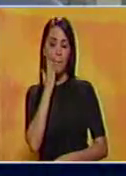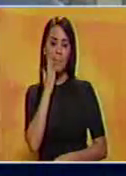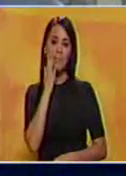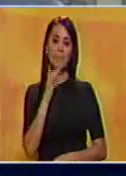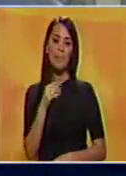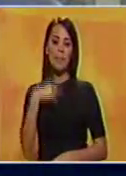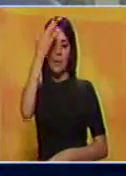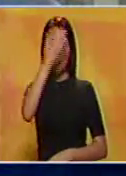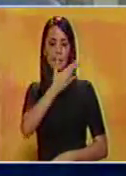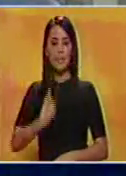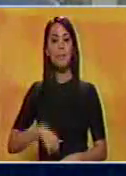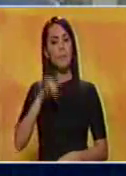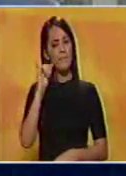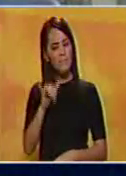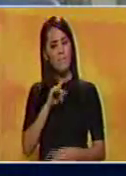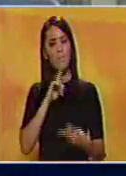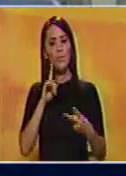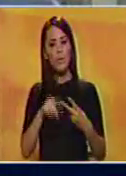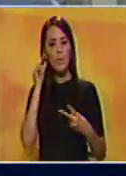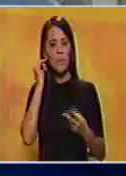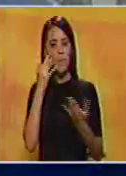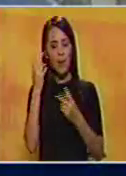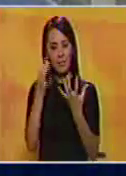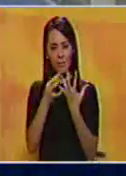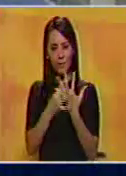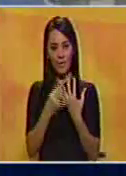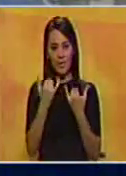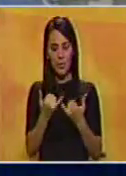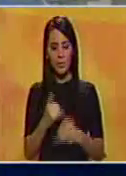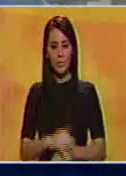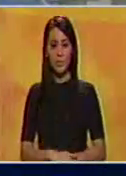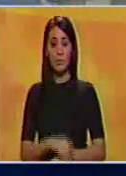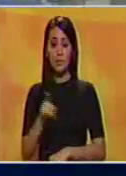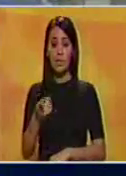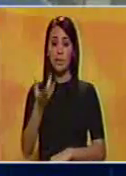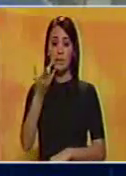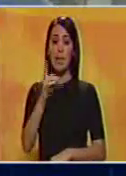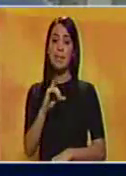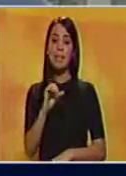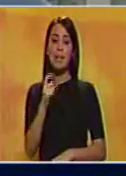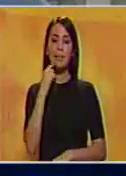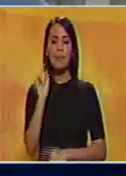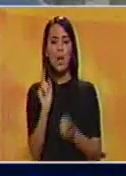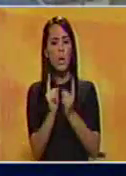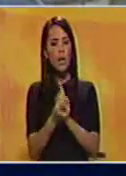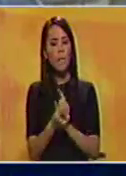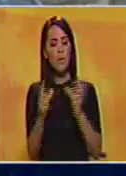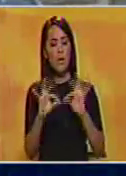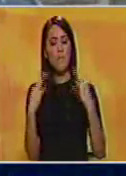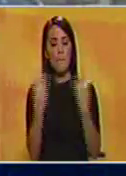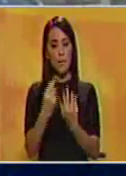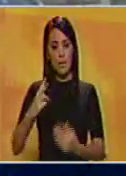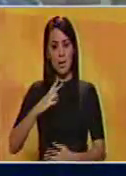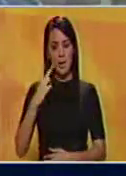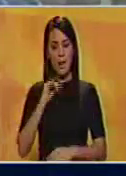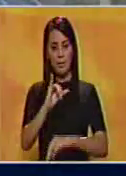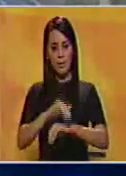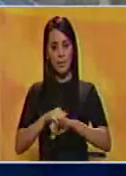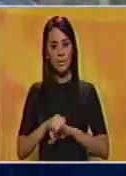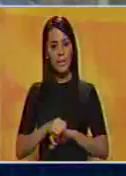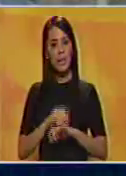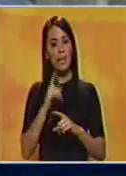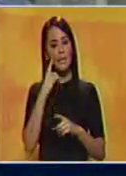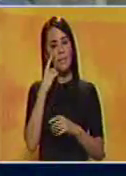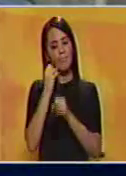ahora sucede lo mismo con Meghan Markle. Diana de Gales es considerada una mujer que inició los cambios en la familia real de Inglaterra y muchos esperan